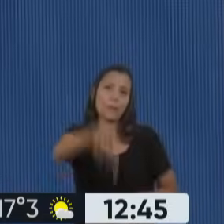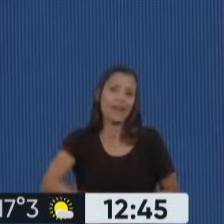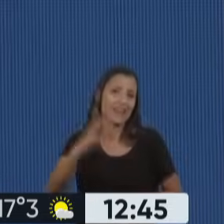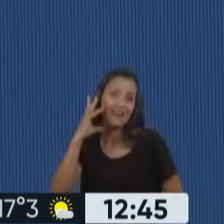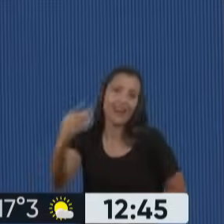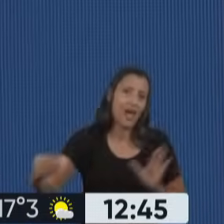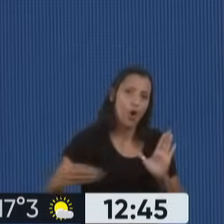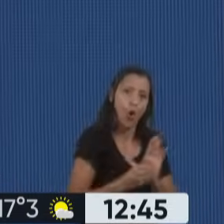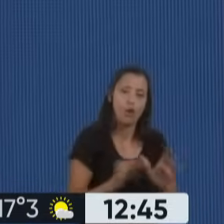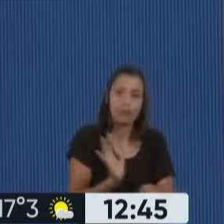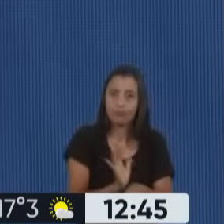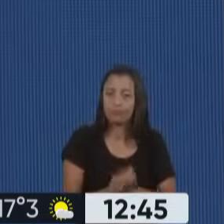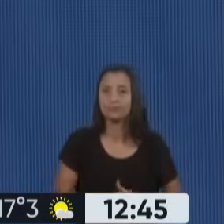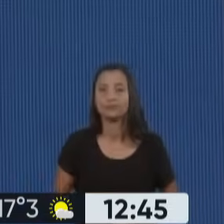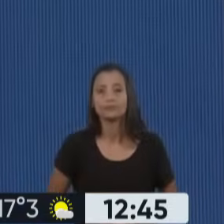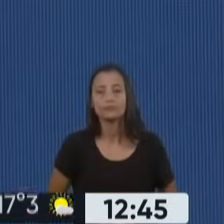récords.